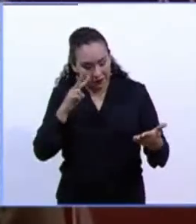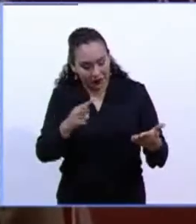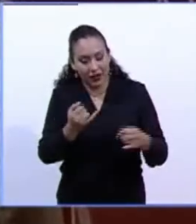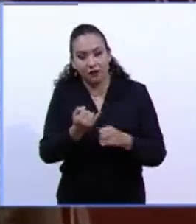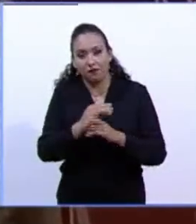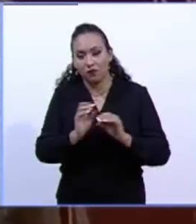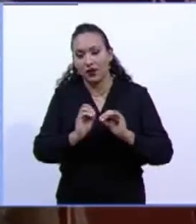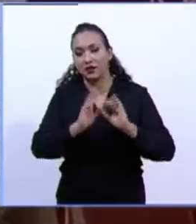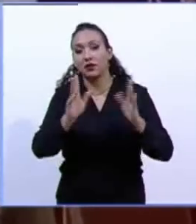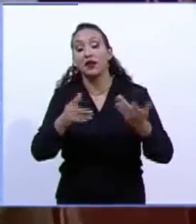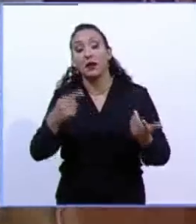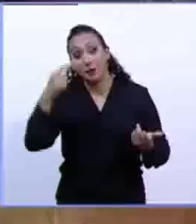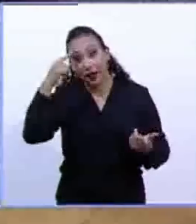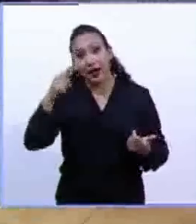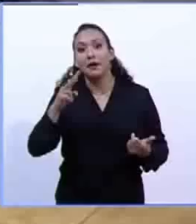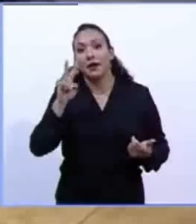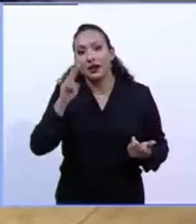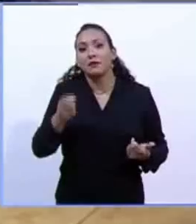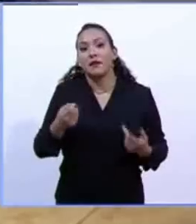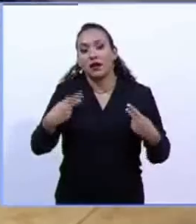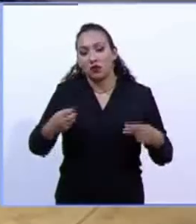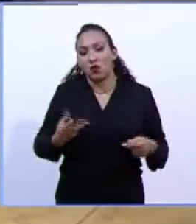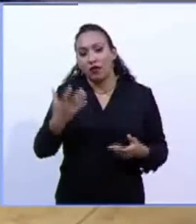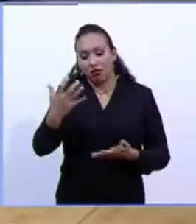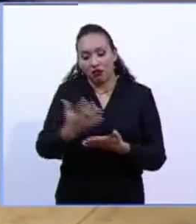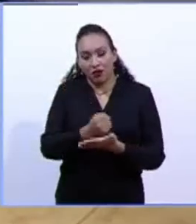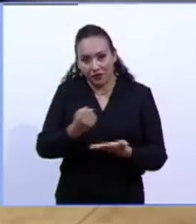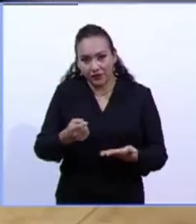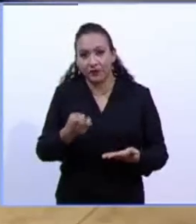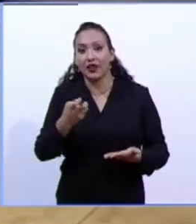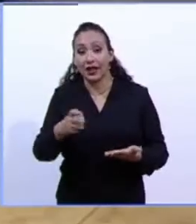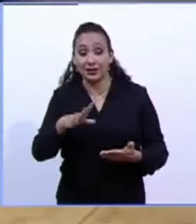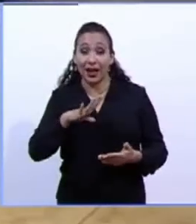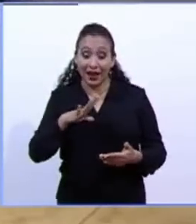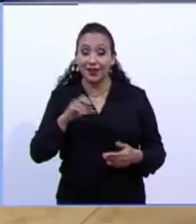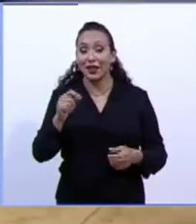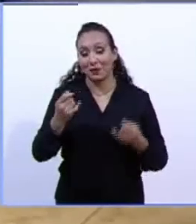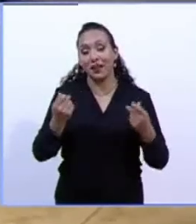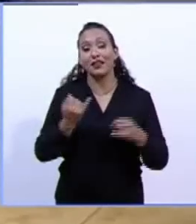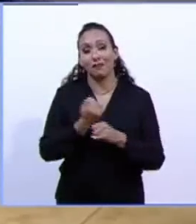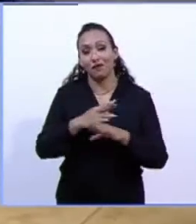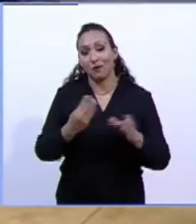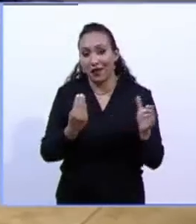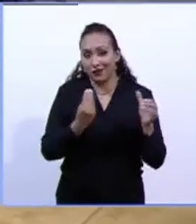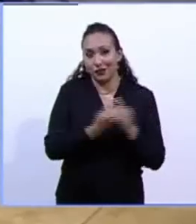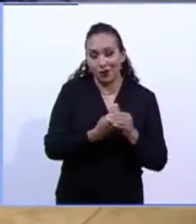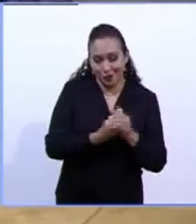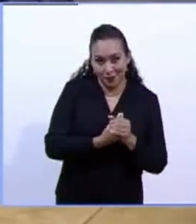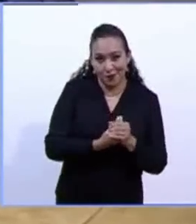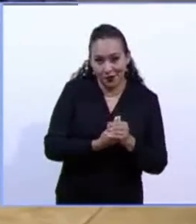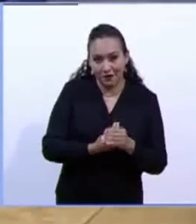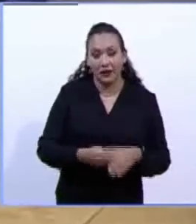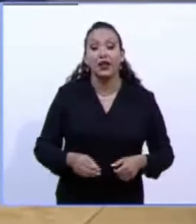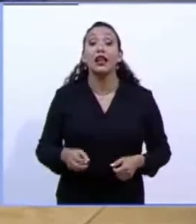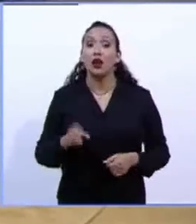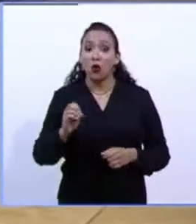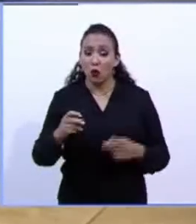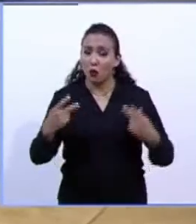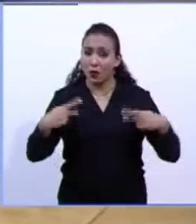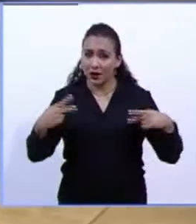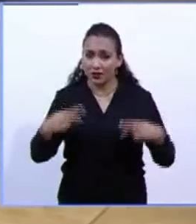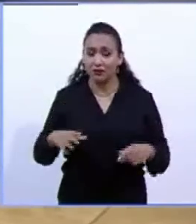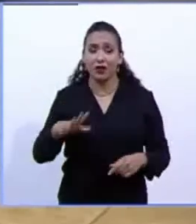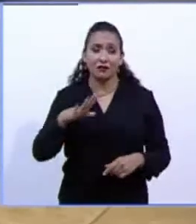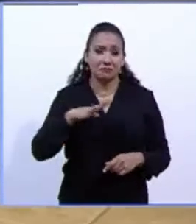destino de los recursos públicos que reciben, se encuentra el derecho de los particulares de oponerse al